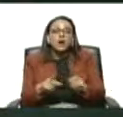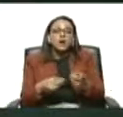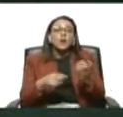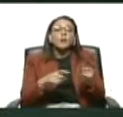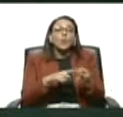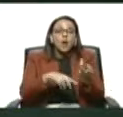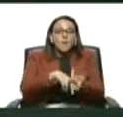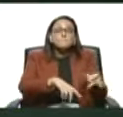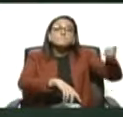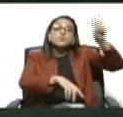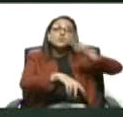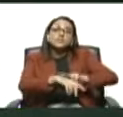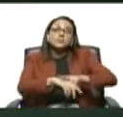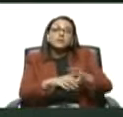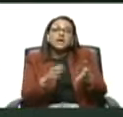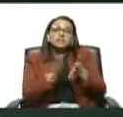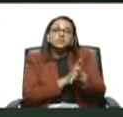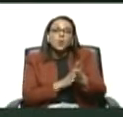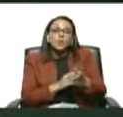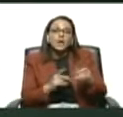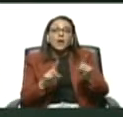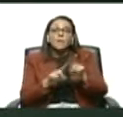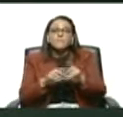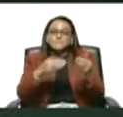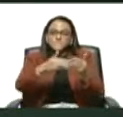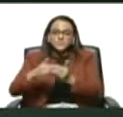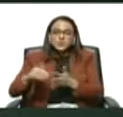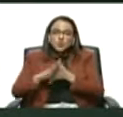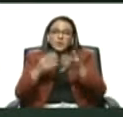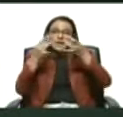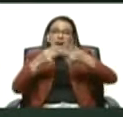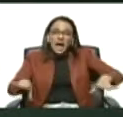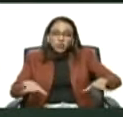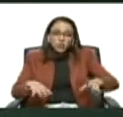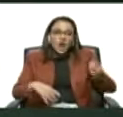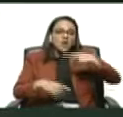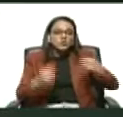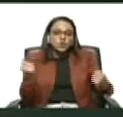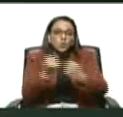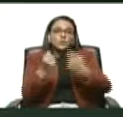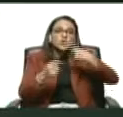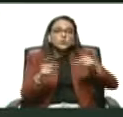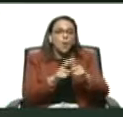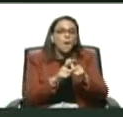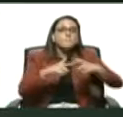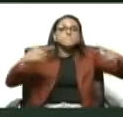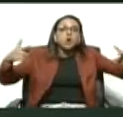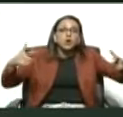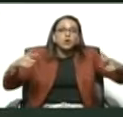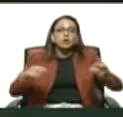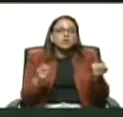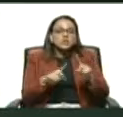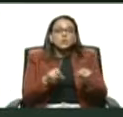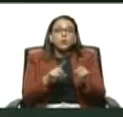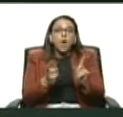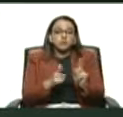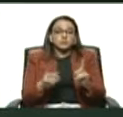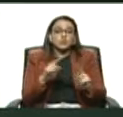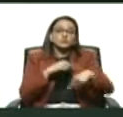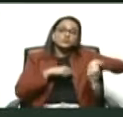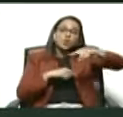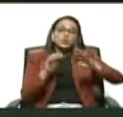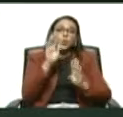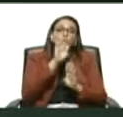que alcanzarían un 35% ya con el ingreso pleno de Venezuela en este bloque importante de